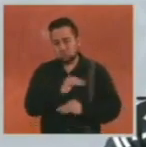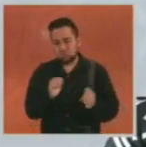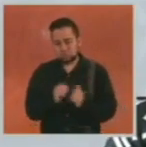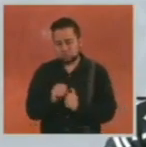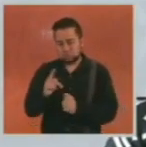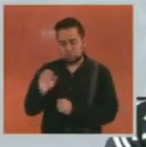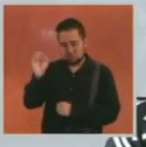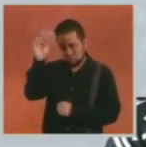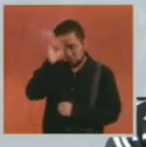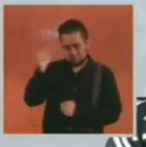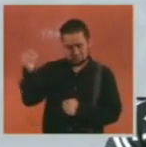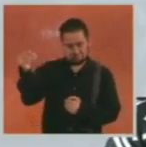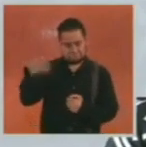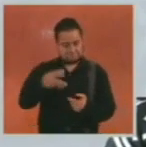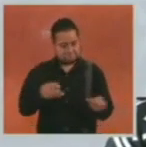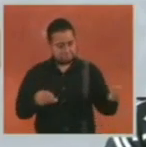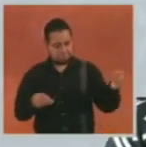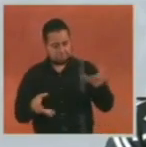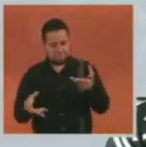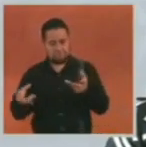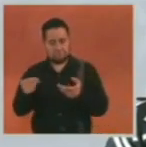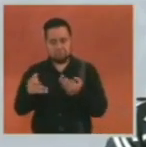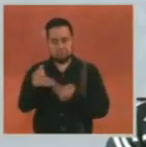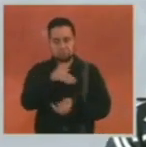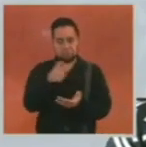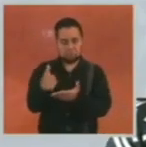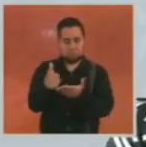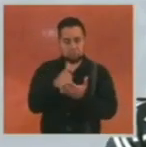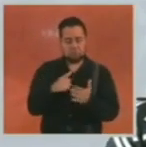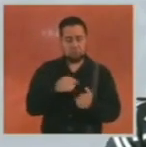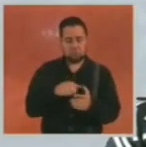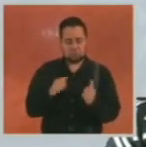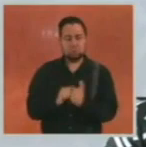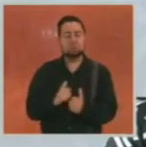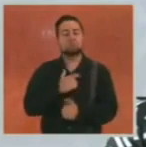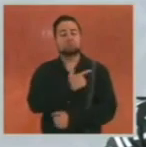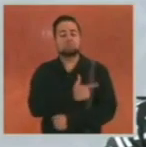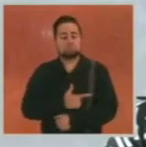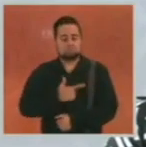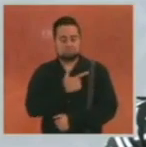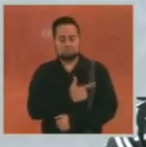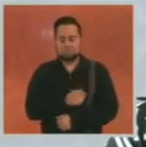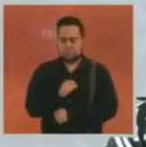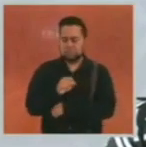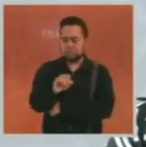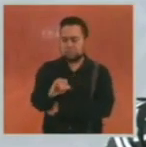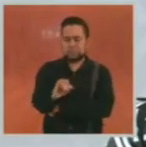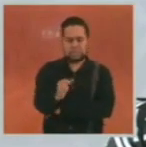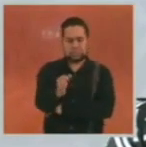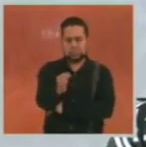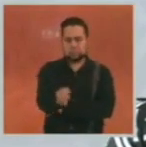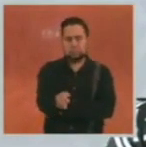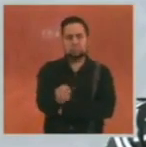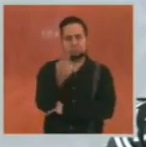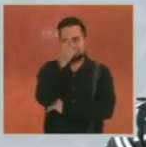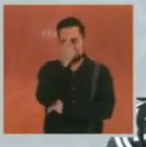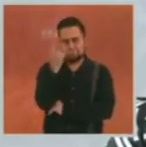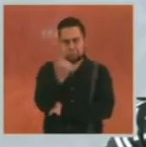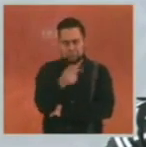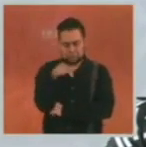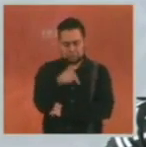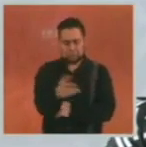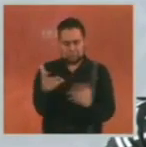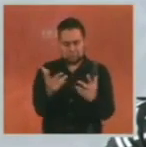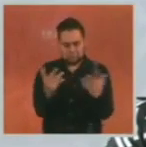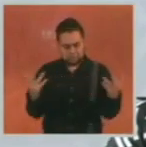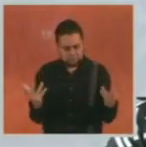sus opiniones de todos y yo con mucho gusto estoy a la mejor disposición para que lo hagamos